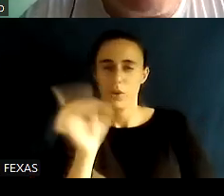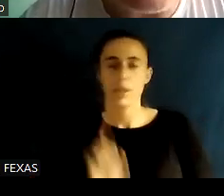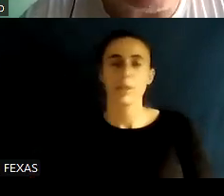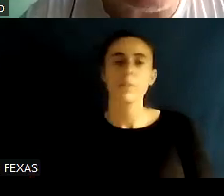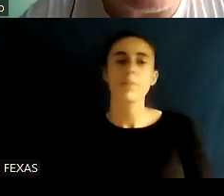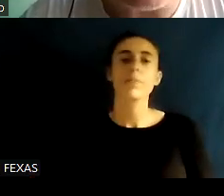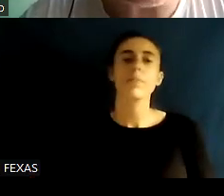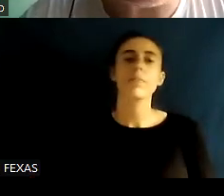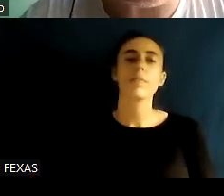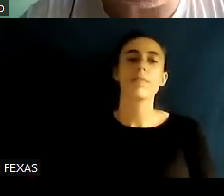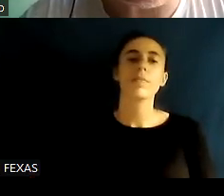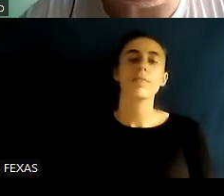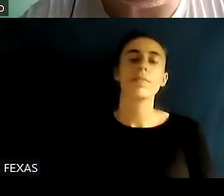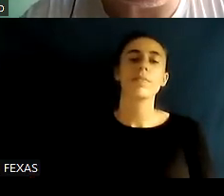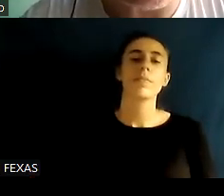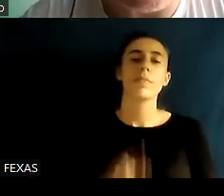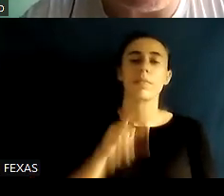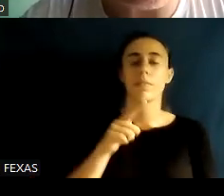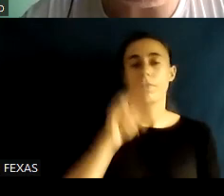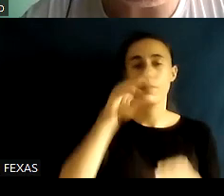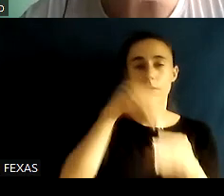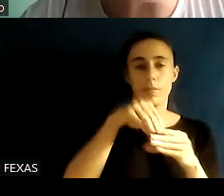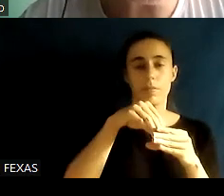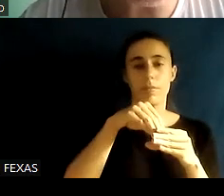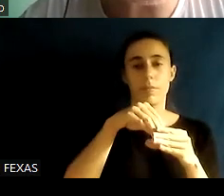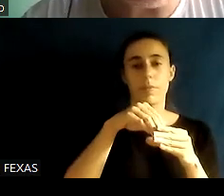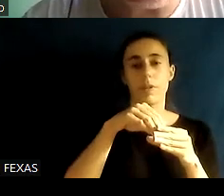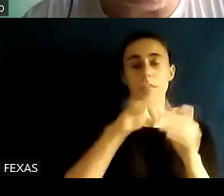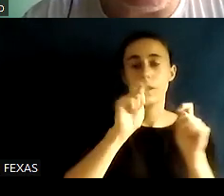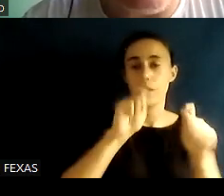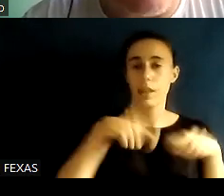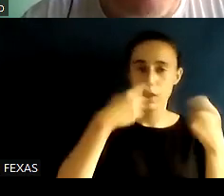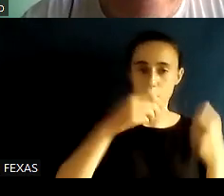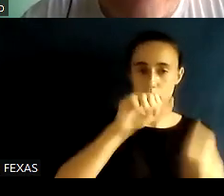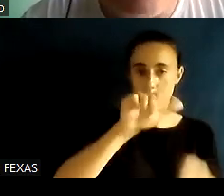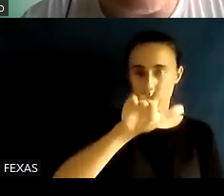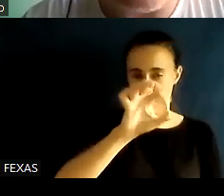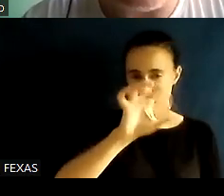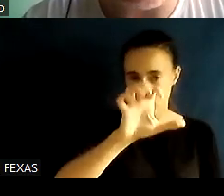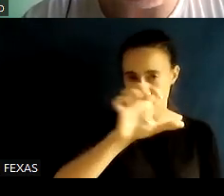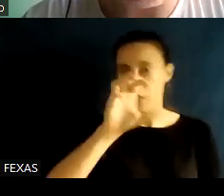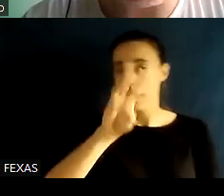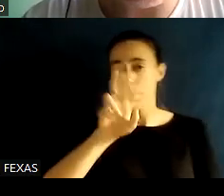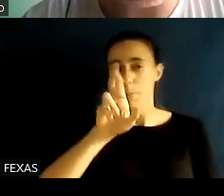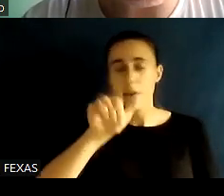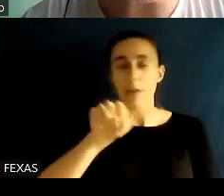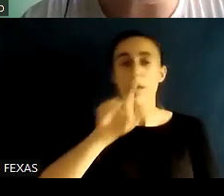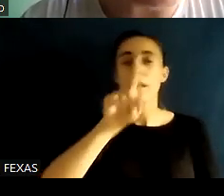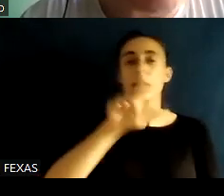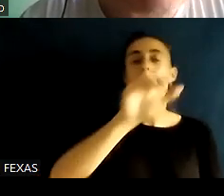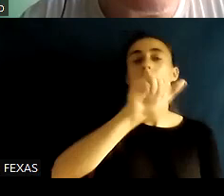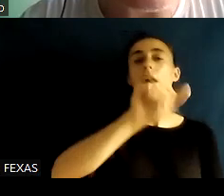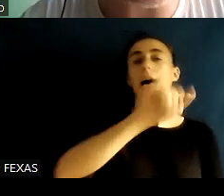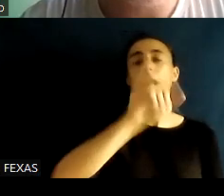Contiene, como bien sabéis, el MindMaster extractos naturales de aloe vera y sobre todo contiene el azafrán, que sería un efecto eutimizante.